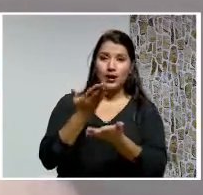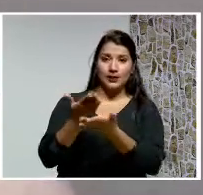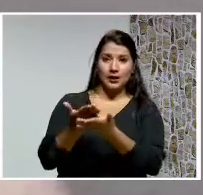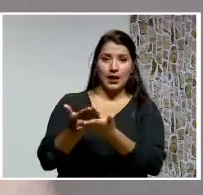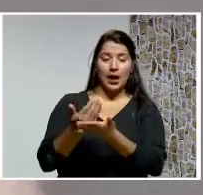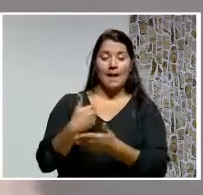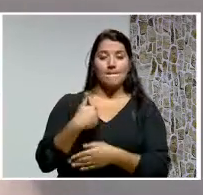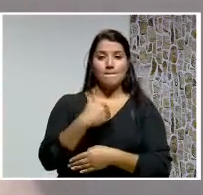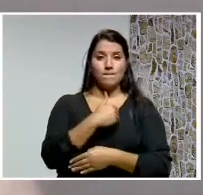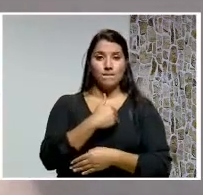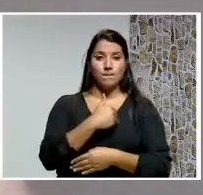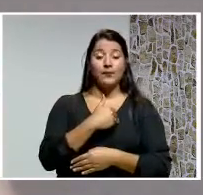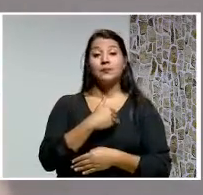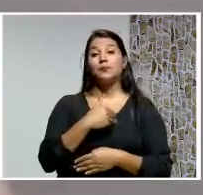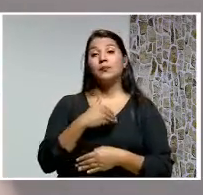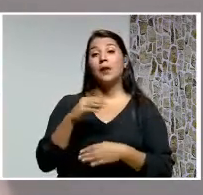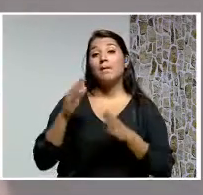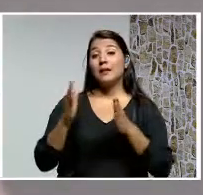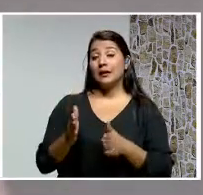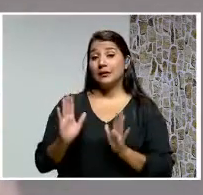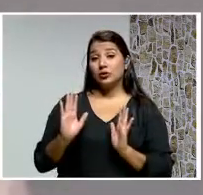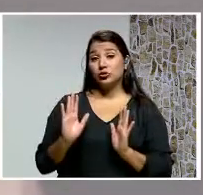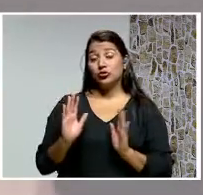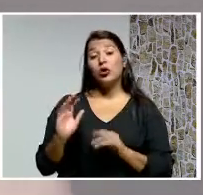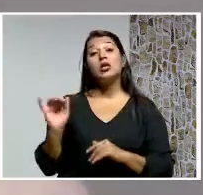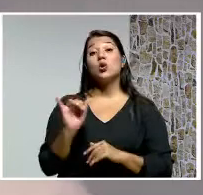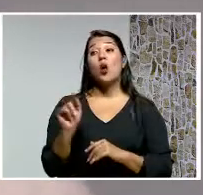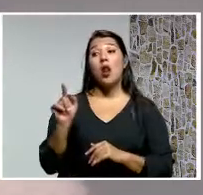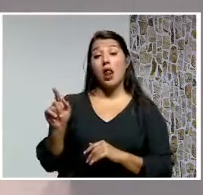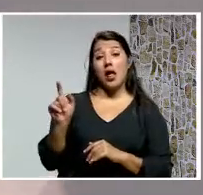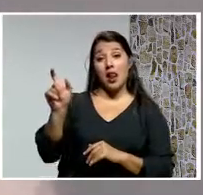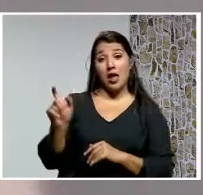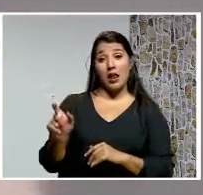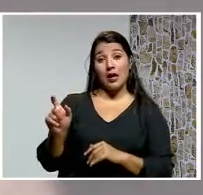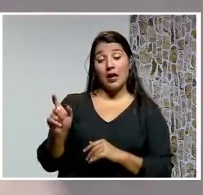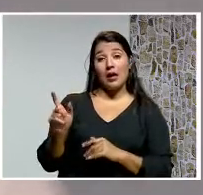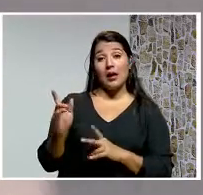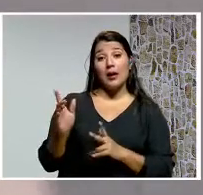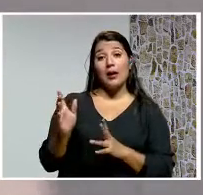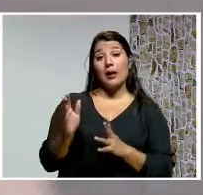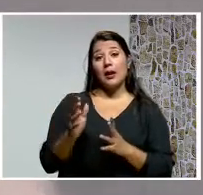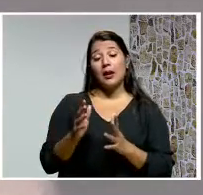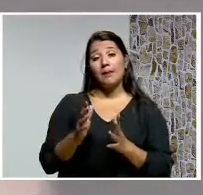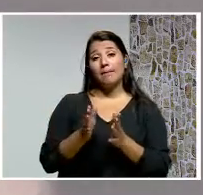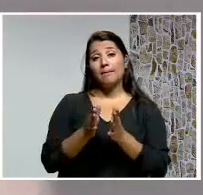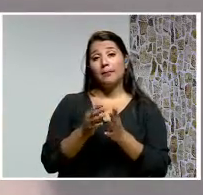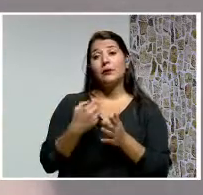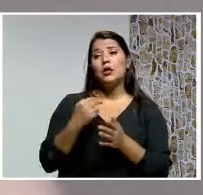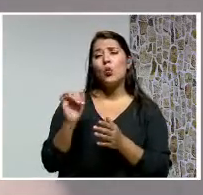al ministro, ¿verdad?, nuestros requerimientos, y el ministro de igual manera solicita información por parte de nosotros que